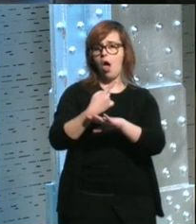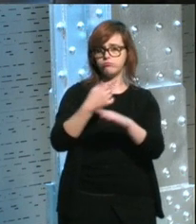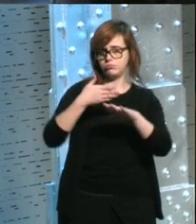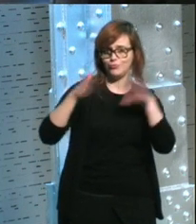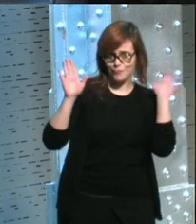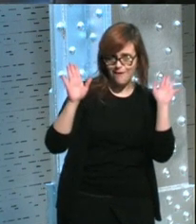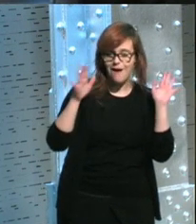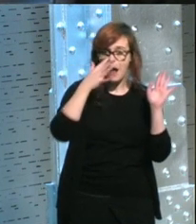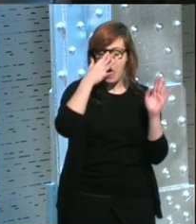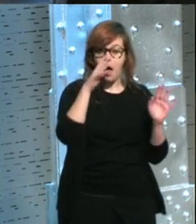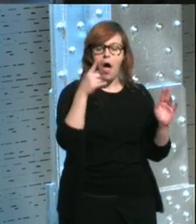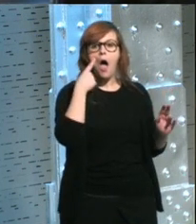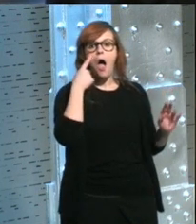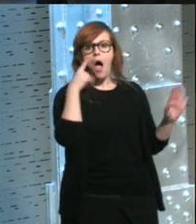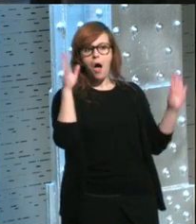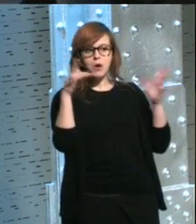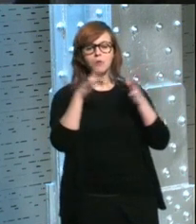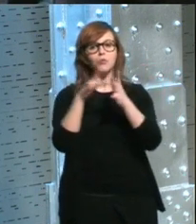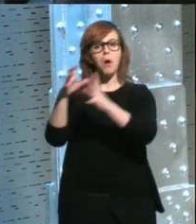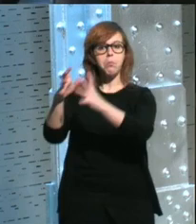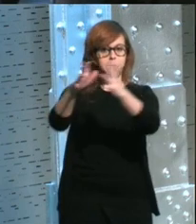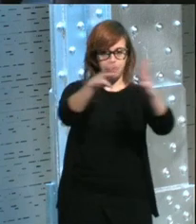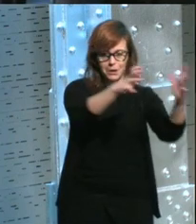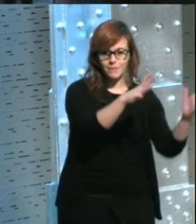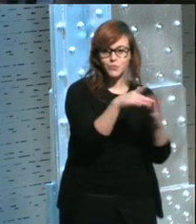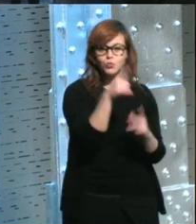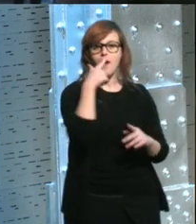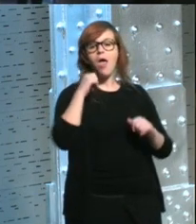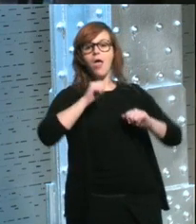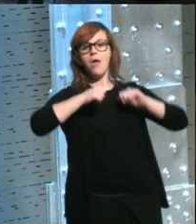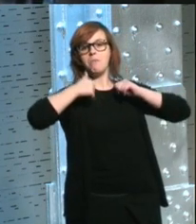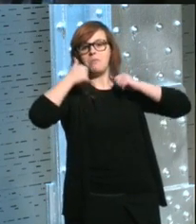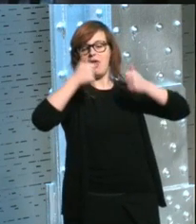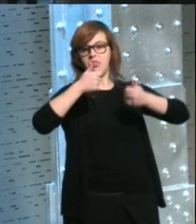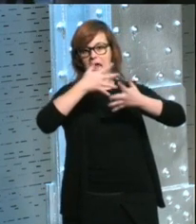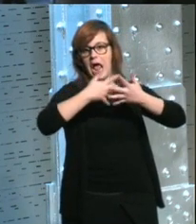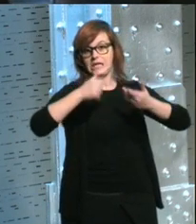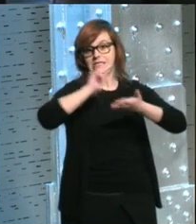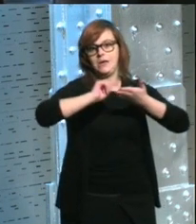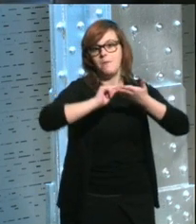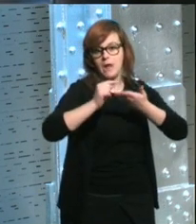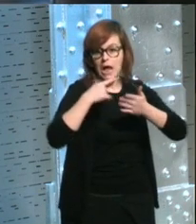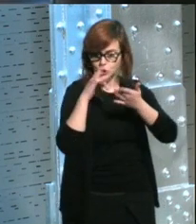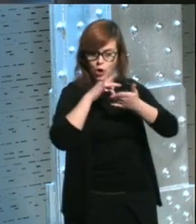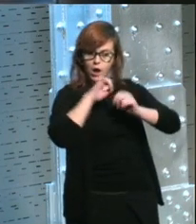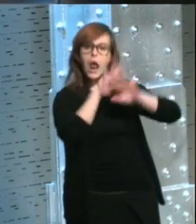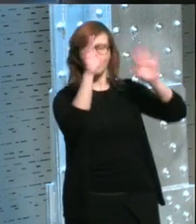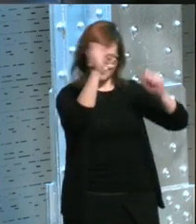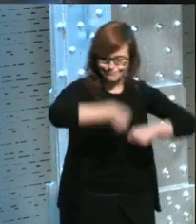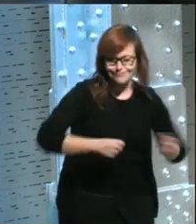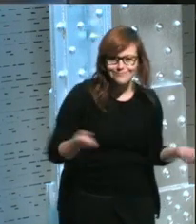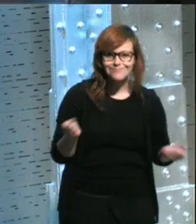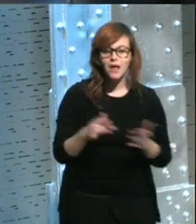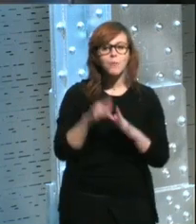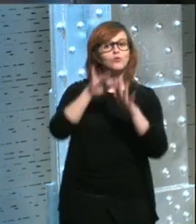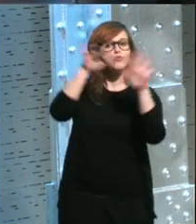que... Sí, vamos a ver qué pasa y no, tú no empieces a escribir hasta que no lo veas claro, ¿eh? Tú hasta que no tengas... Por lo tanto, esta